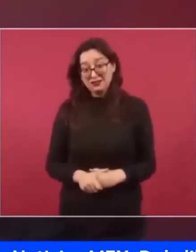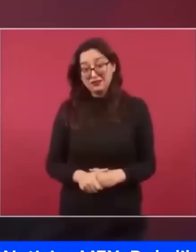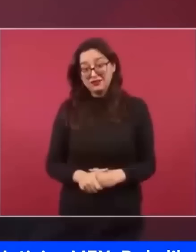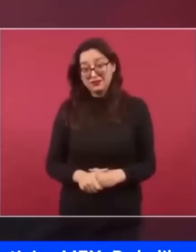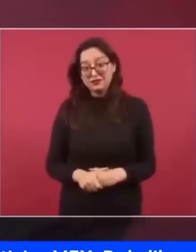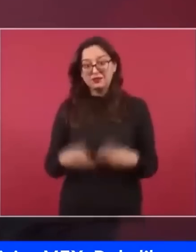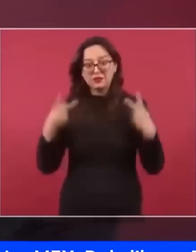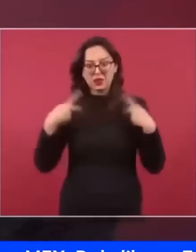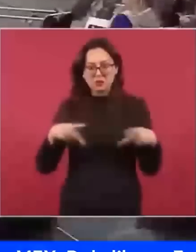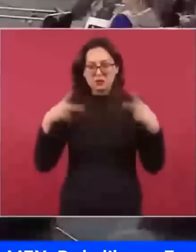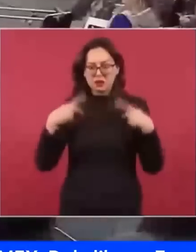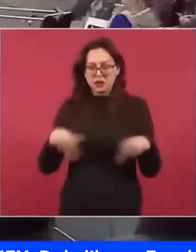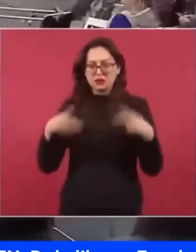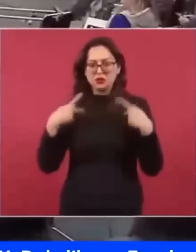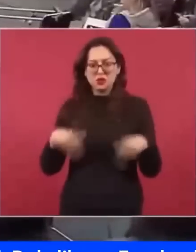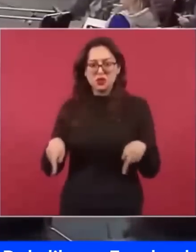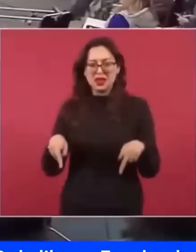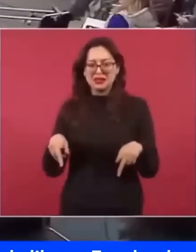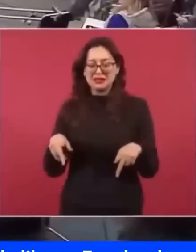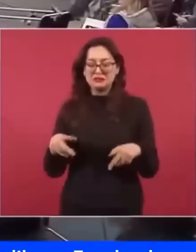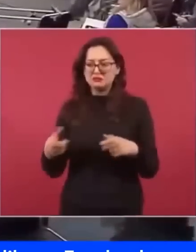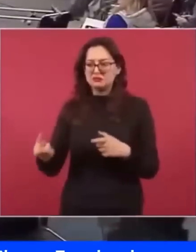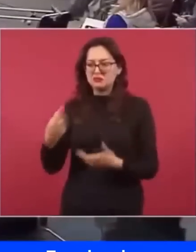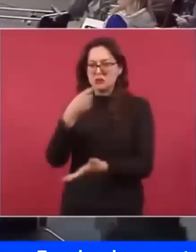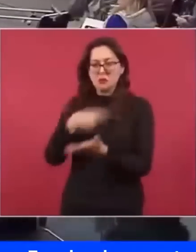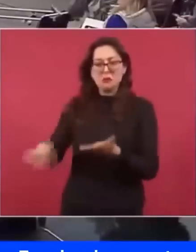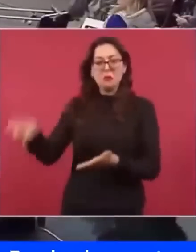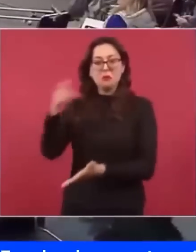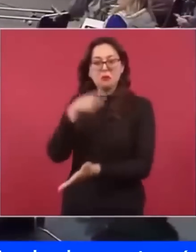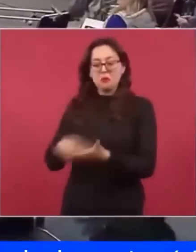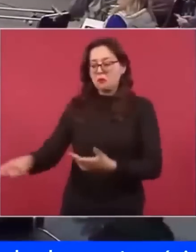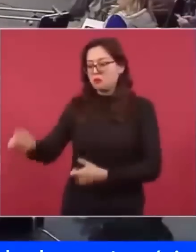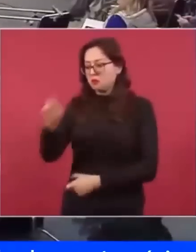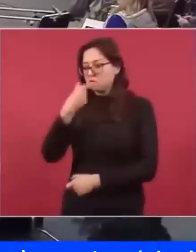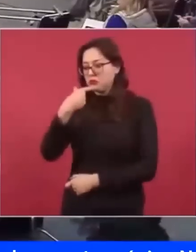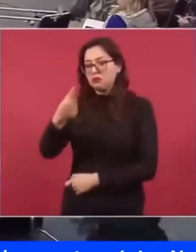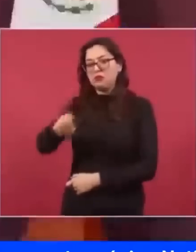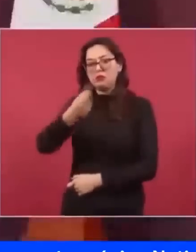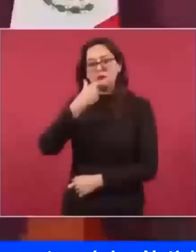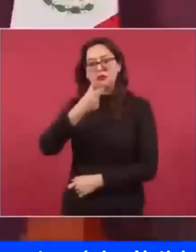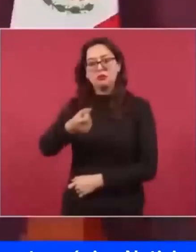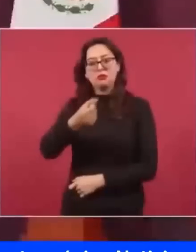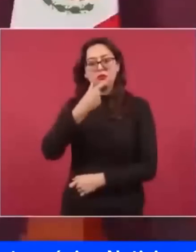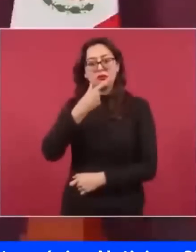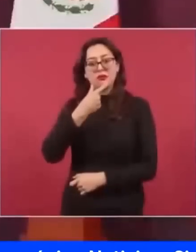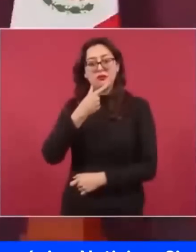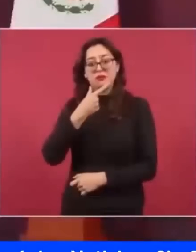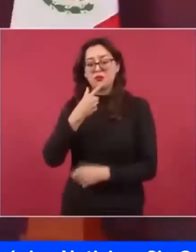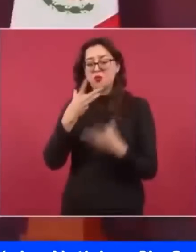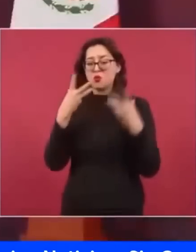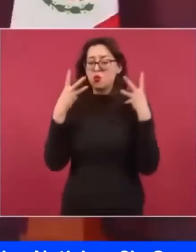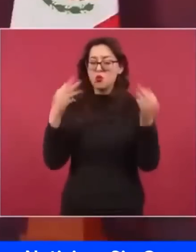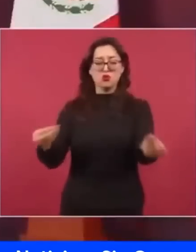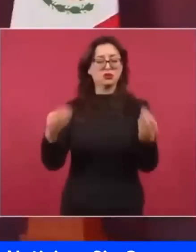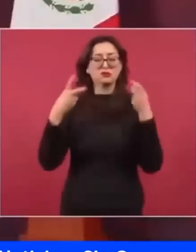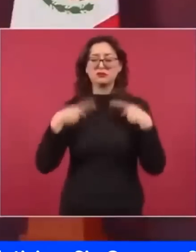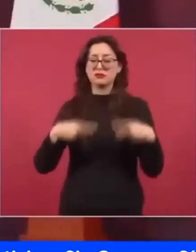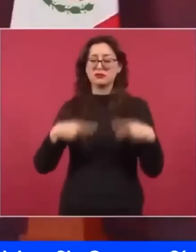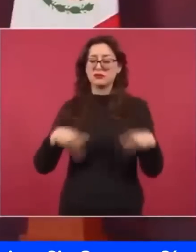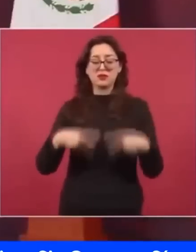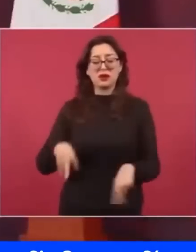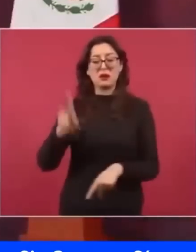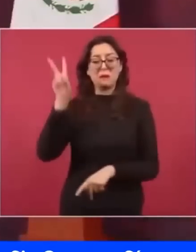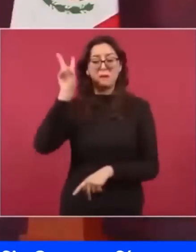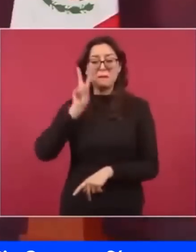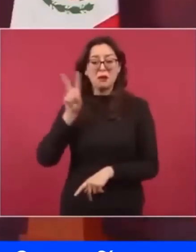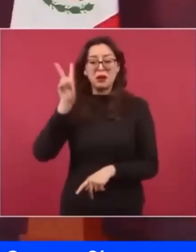se vuelven adictos, miles, y pierden la vida, miles. Y hay